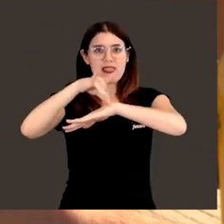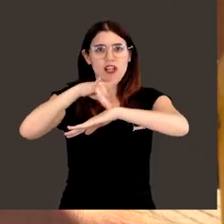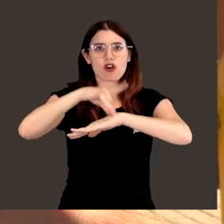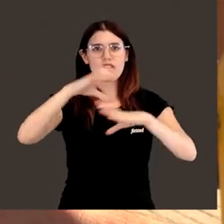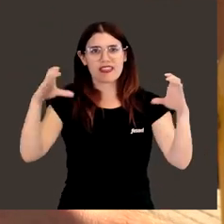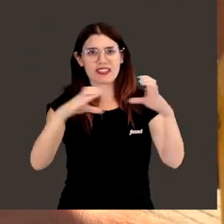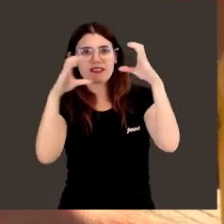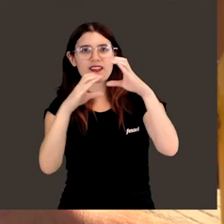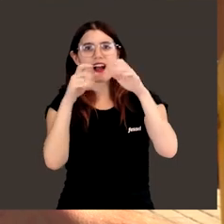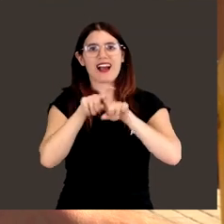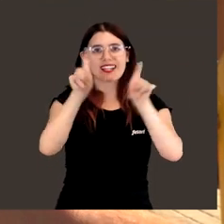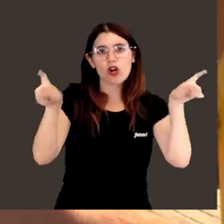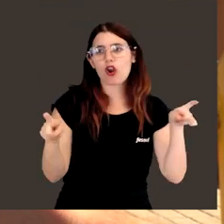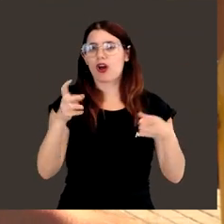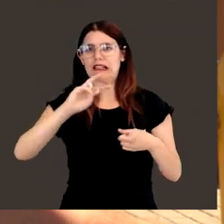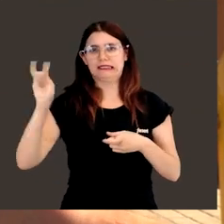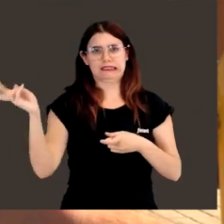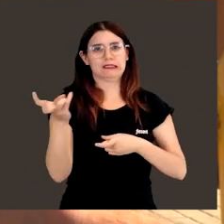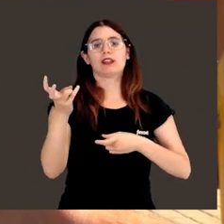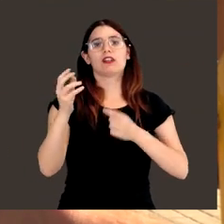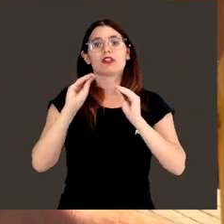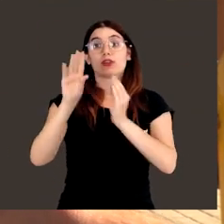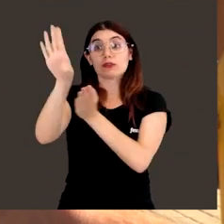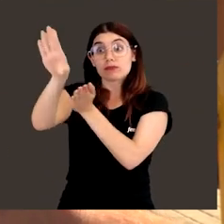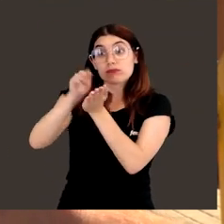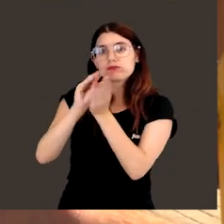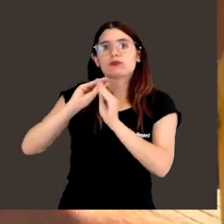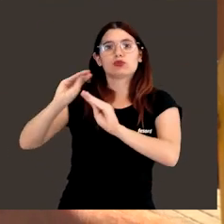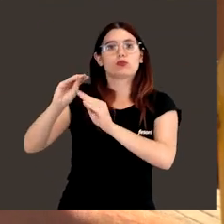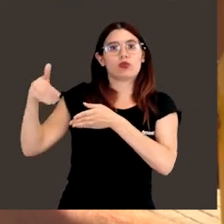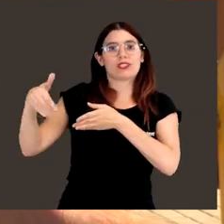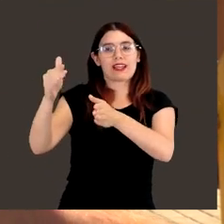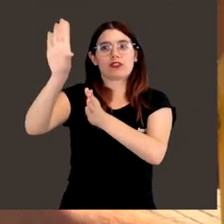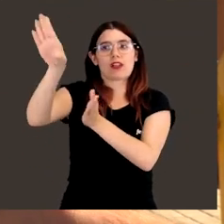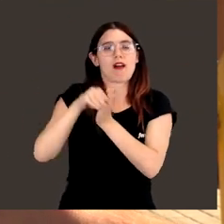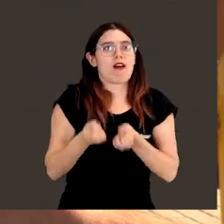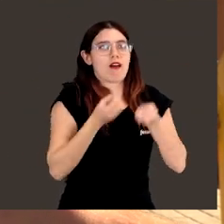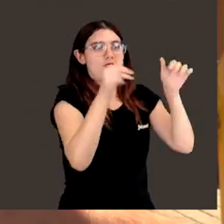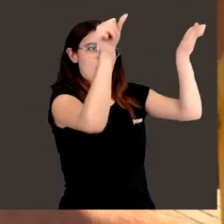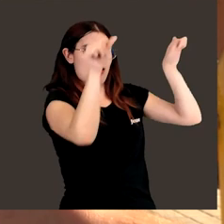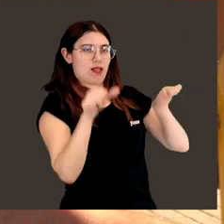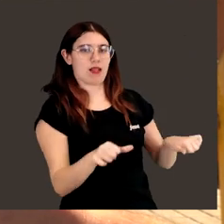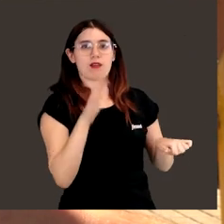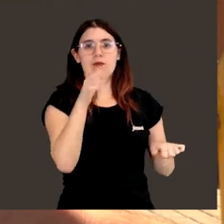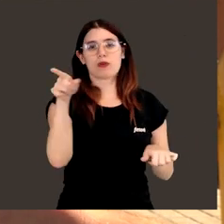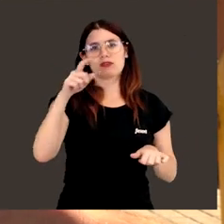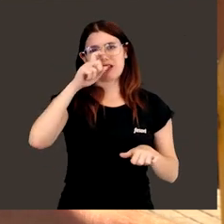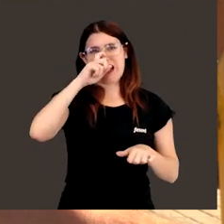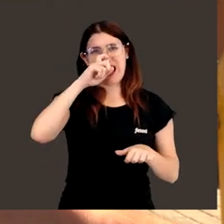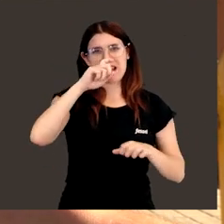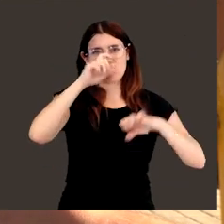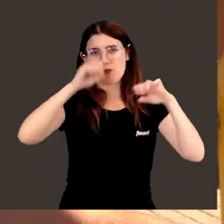médica, científica, ginecóloga y me he basado mucho en toda su trayectoria. Además fue mujer muy longeva,